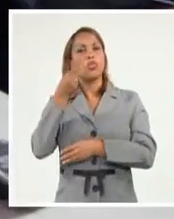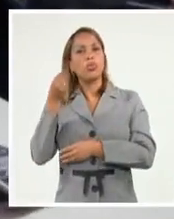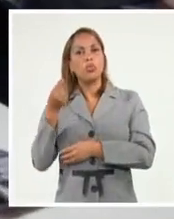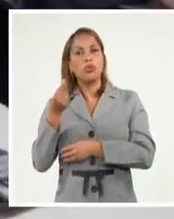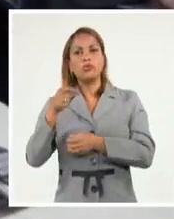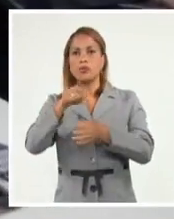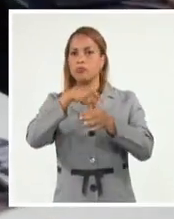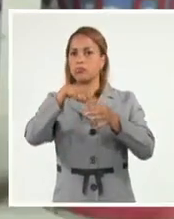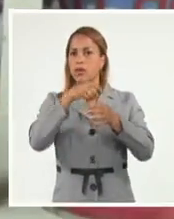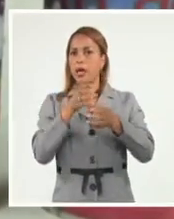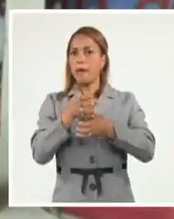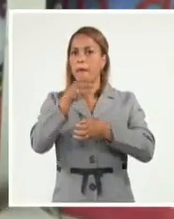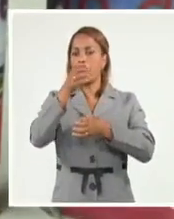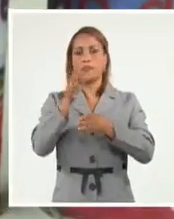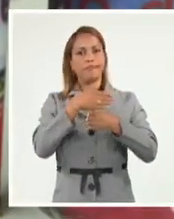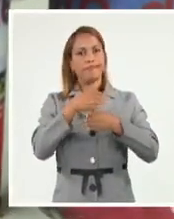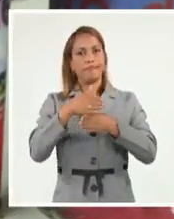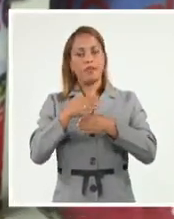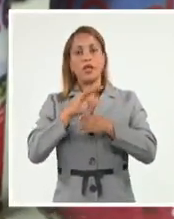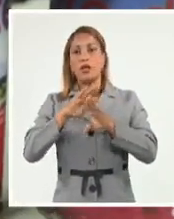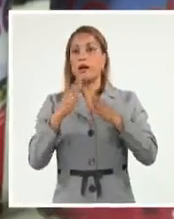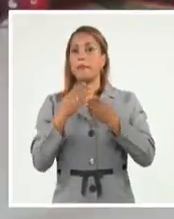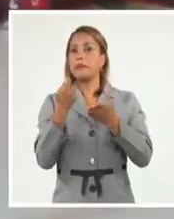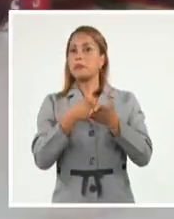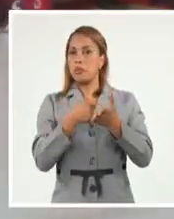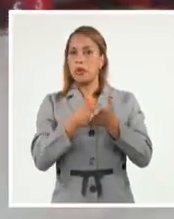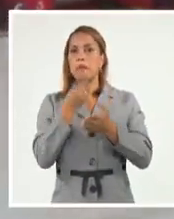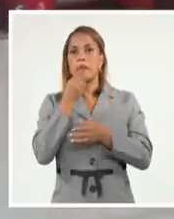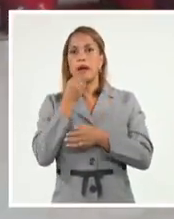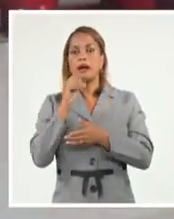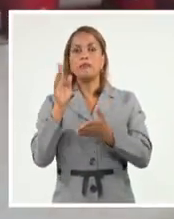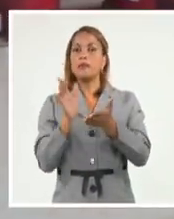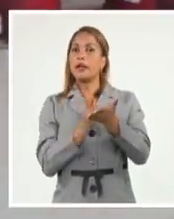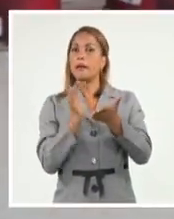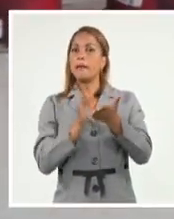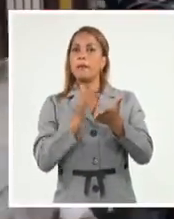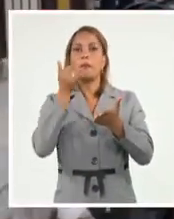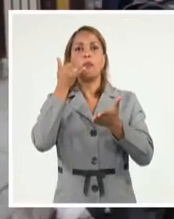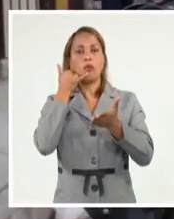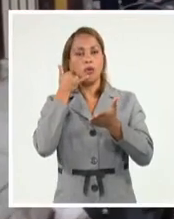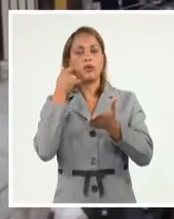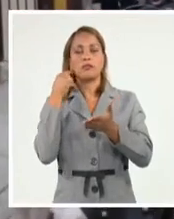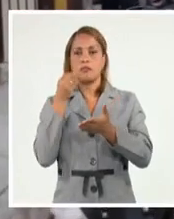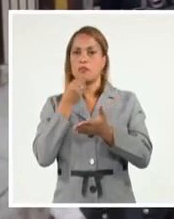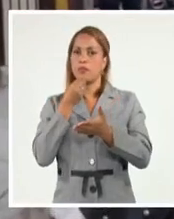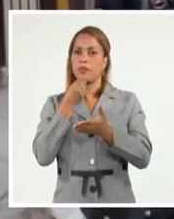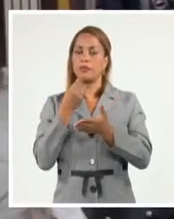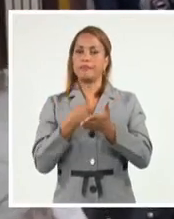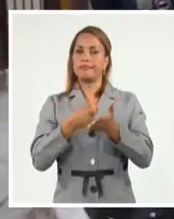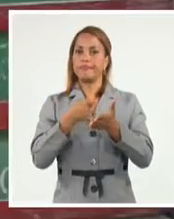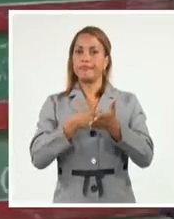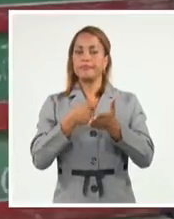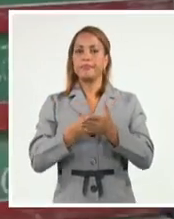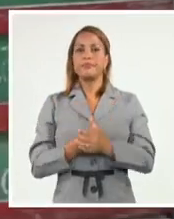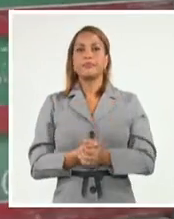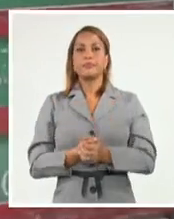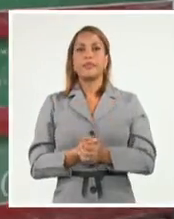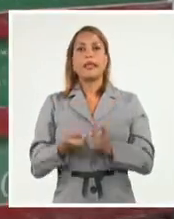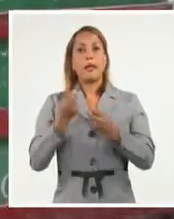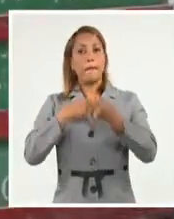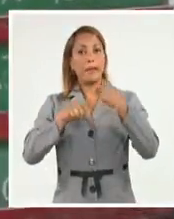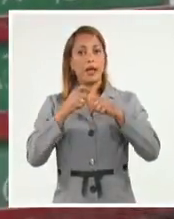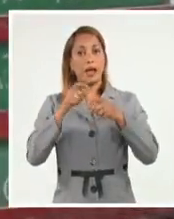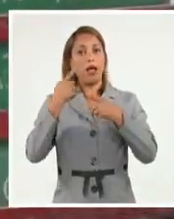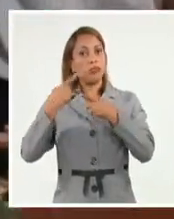entre otros. Los clientes podrán efectuar el pago a través de las plataformas en zona y transfer móvil. El mercado agropecuario estatal La Sonriente,